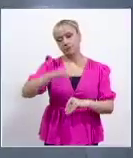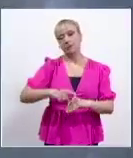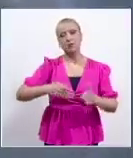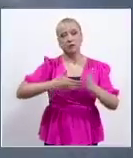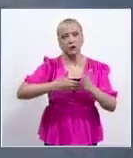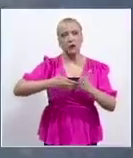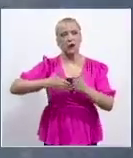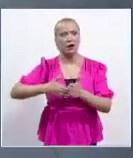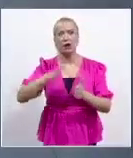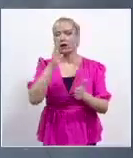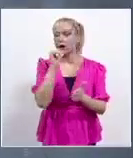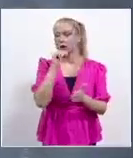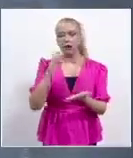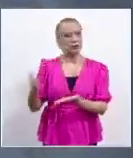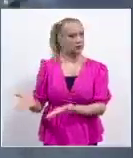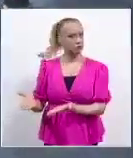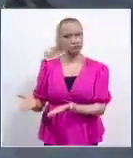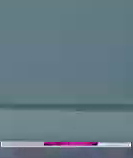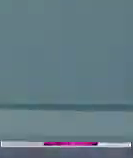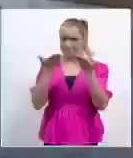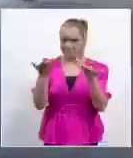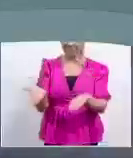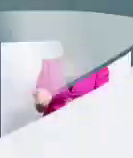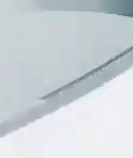impiden acceder a dicho beneficio.